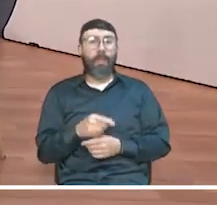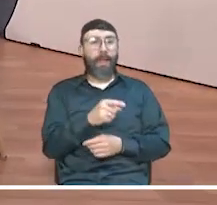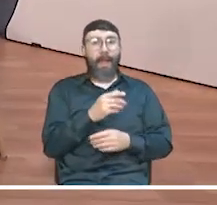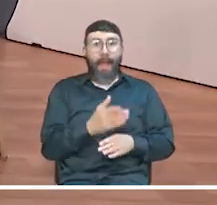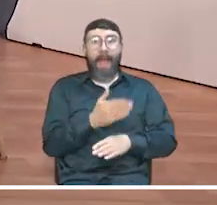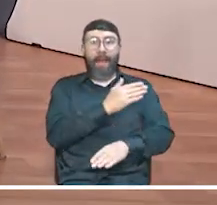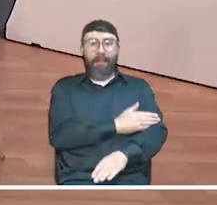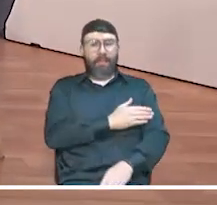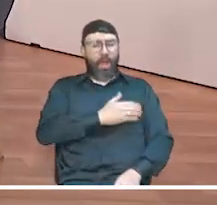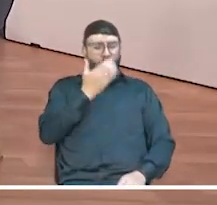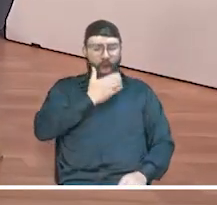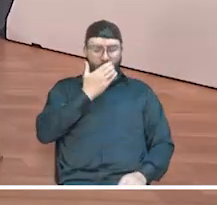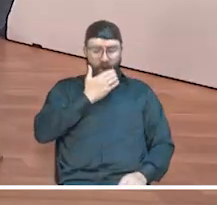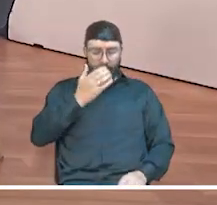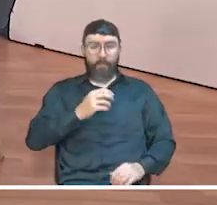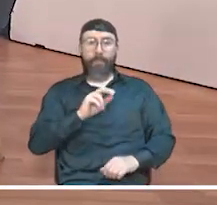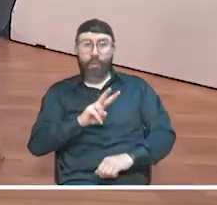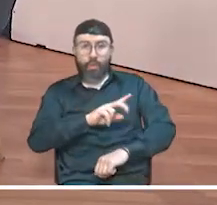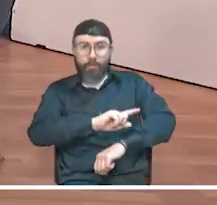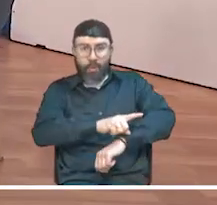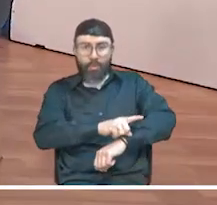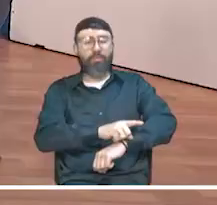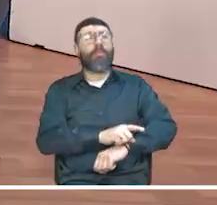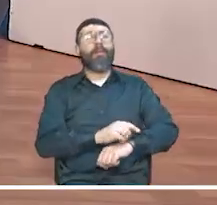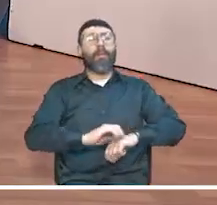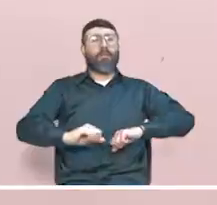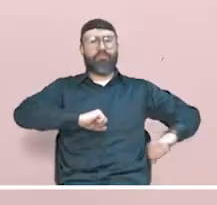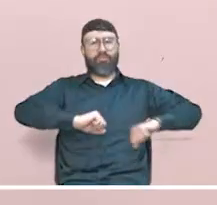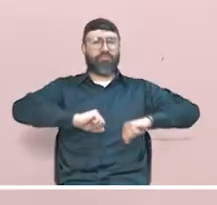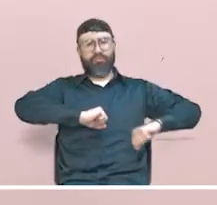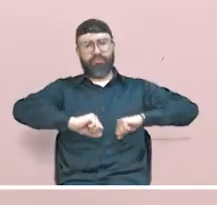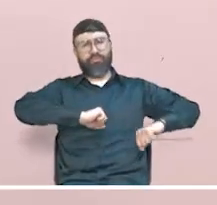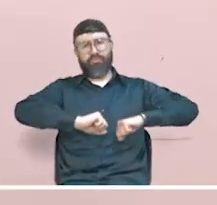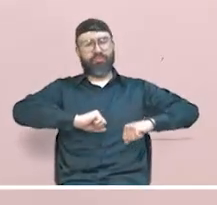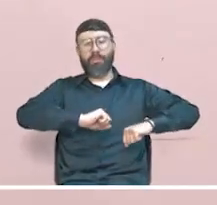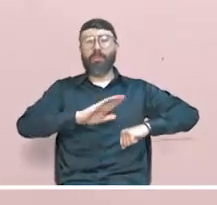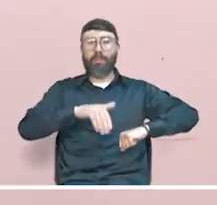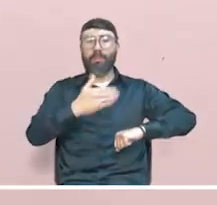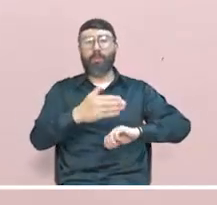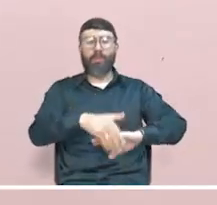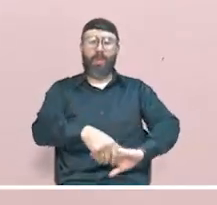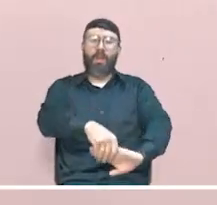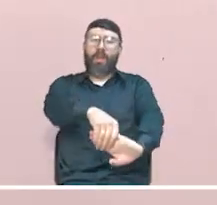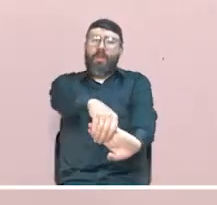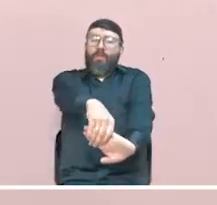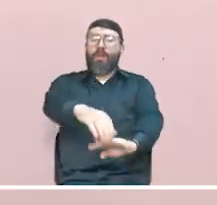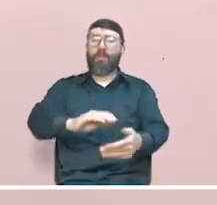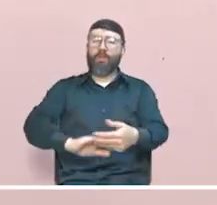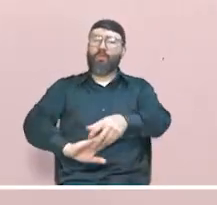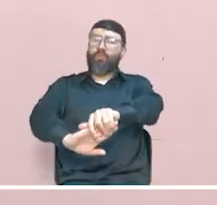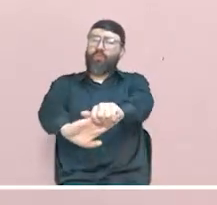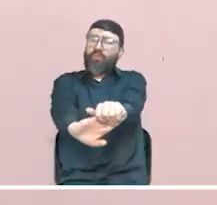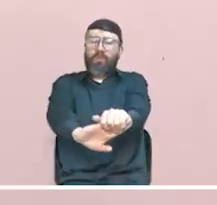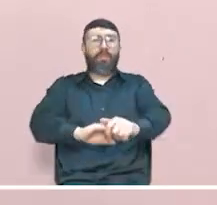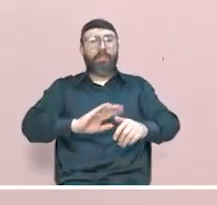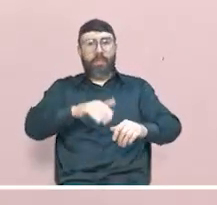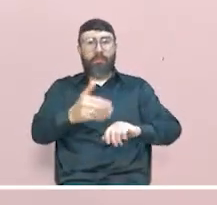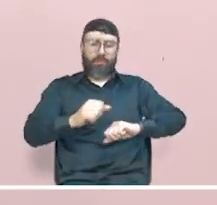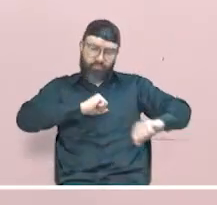calistenia de 2 minutos para entrar a hacer una fase activa de estiramientos y luego el calentamiento como tal,